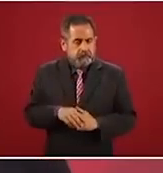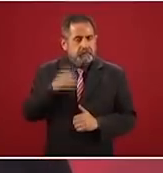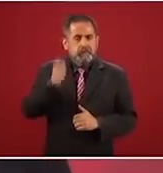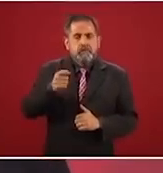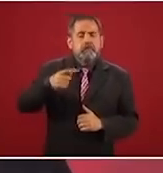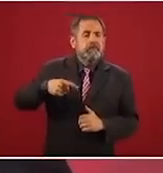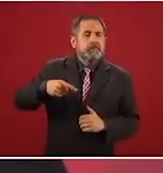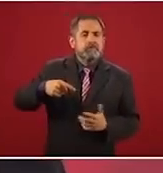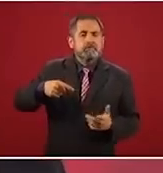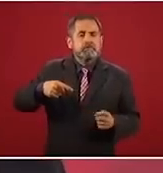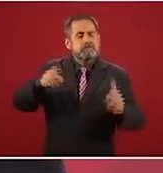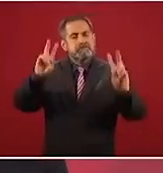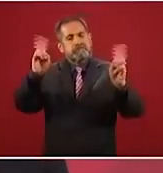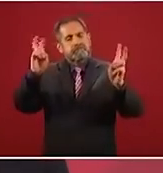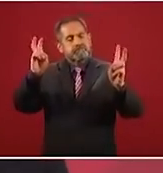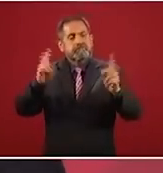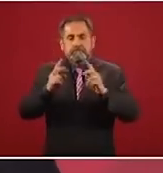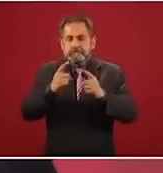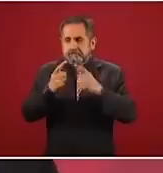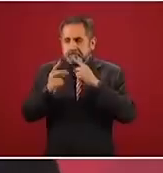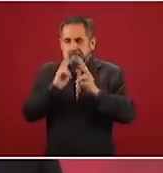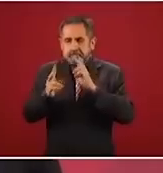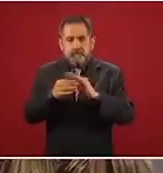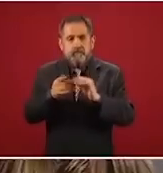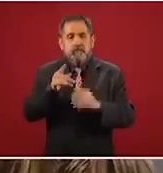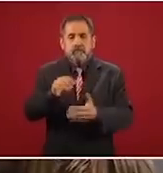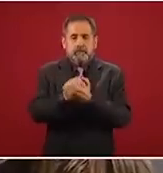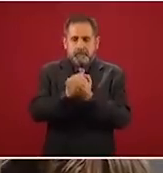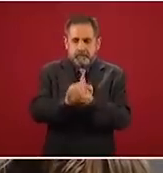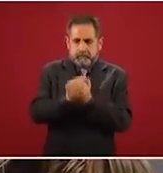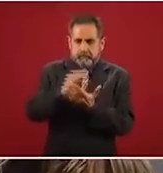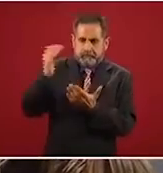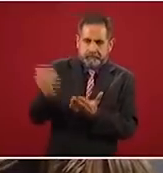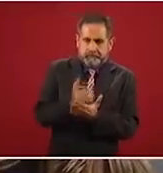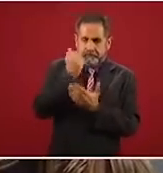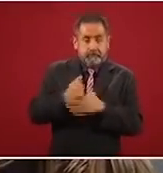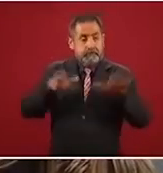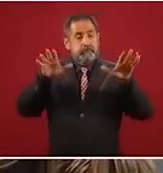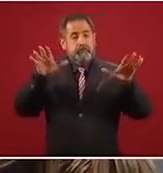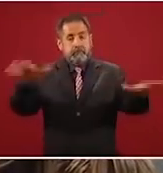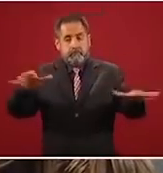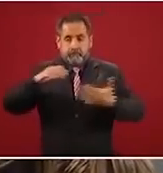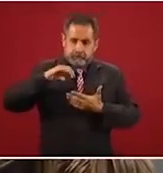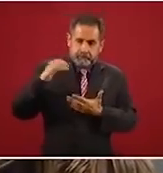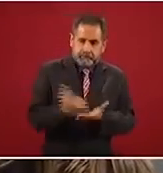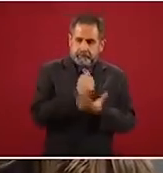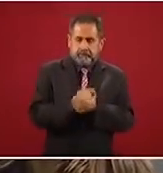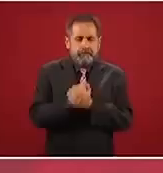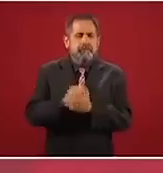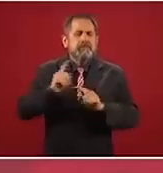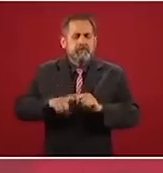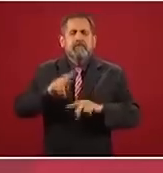tratar lo de la rifa del avión presidencial. O sea,